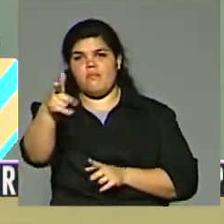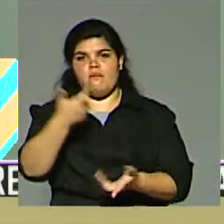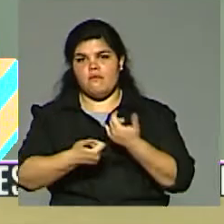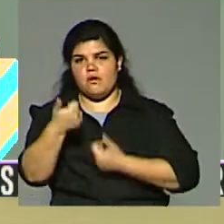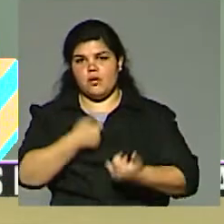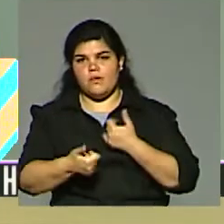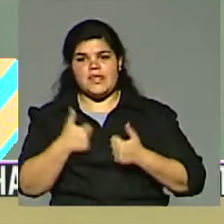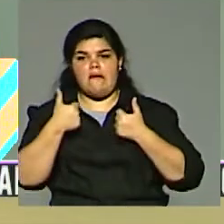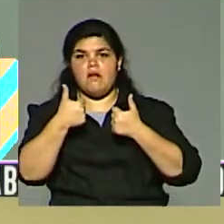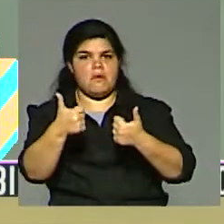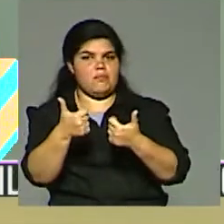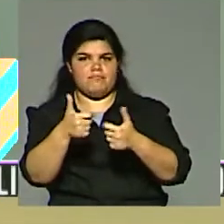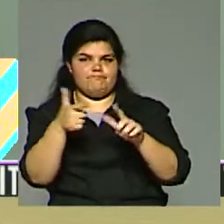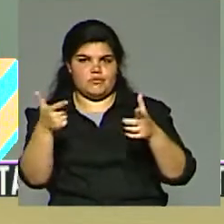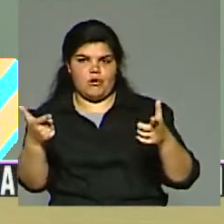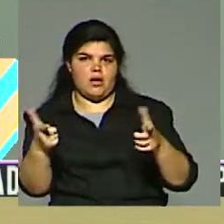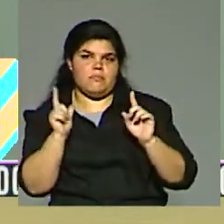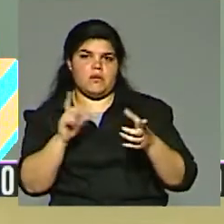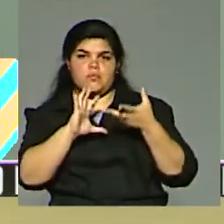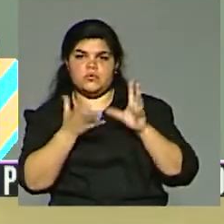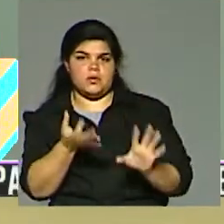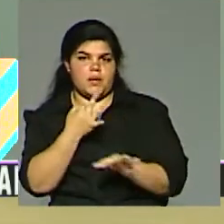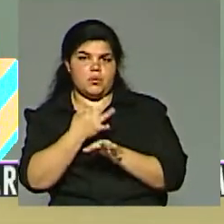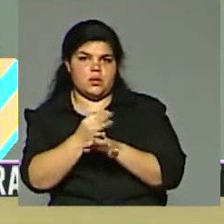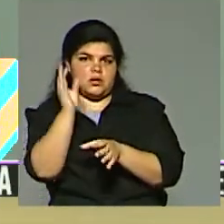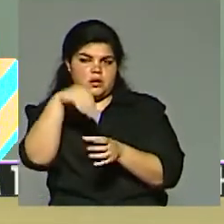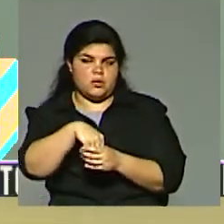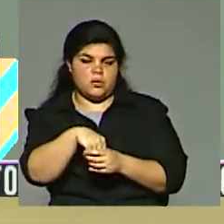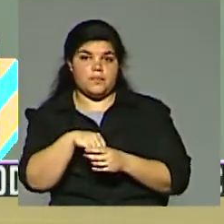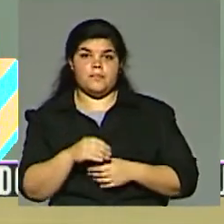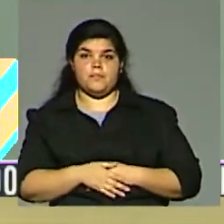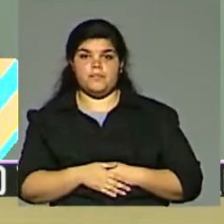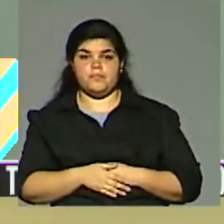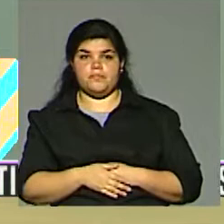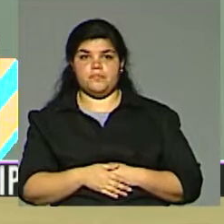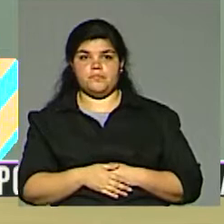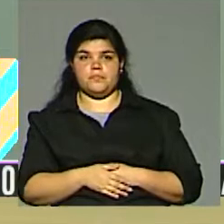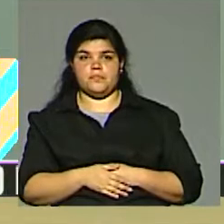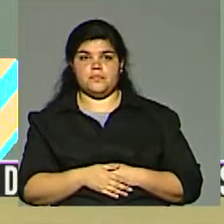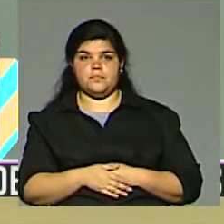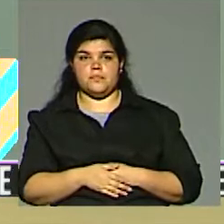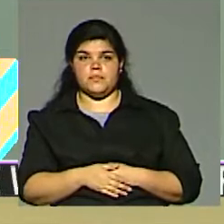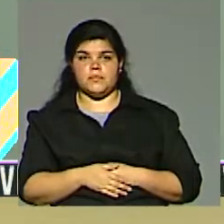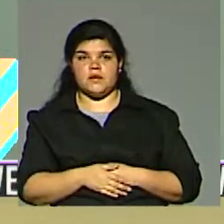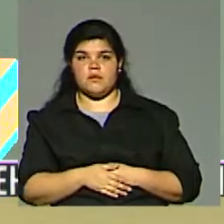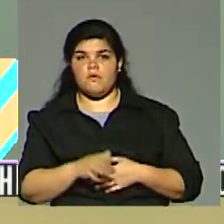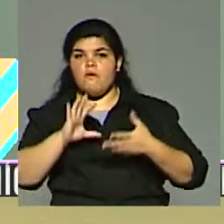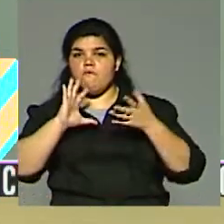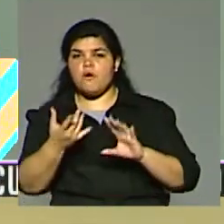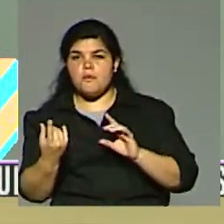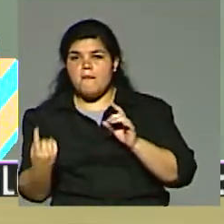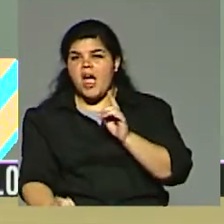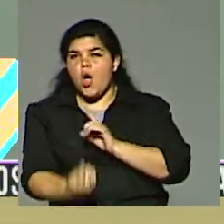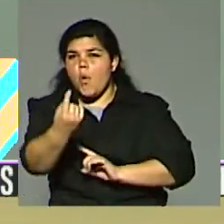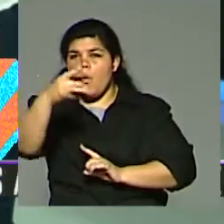hace bastante tiempo nuestro sistema educativo, ¿verdad? Y que no se trata probablemente de buscar una variable que a partir